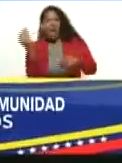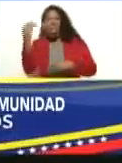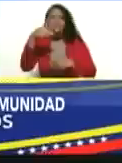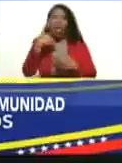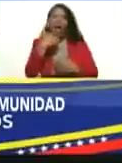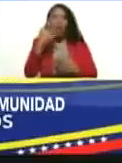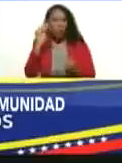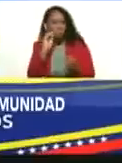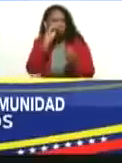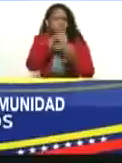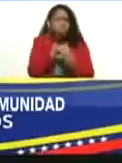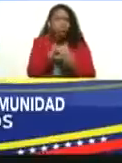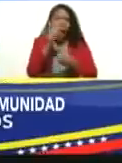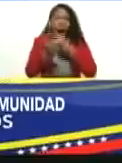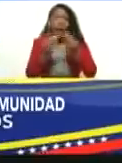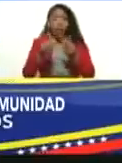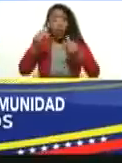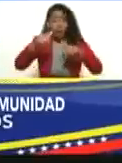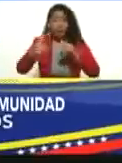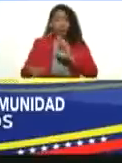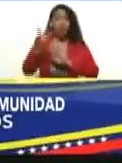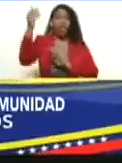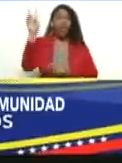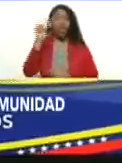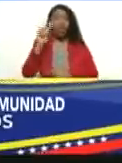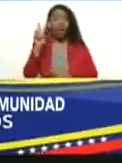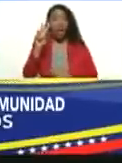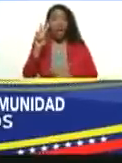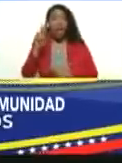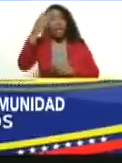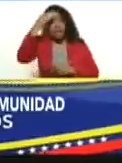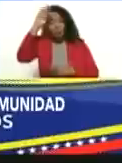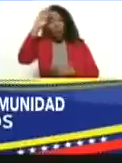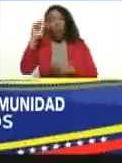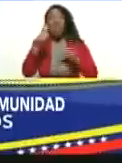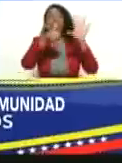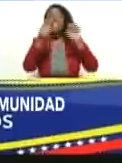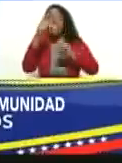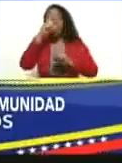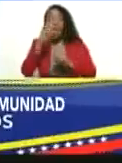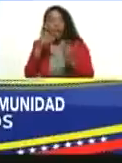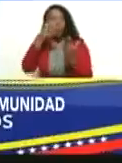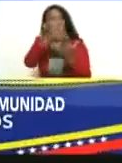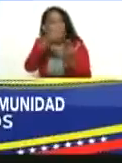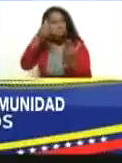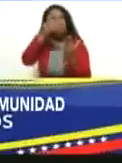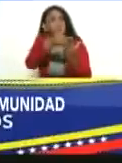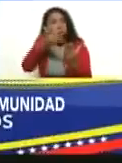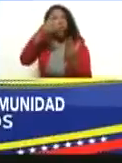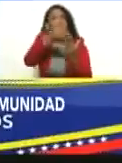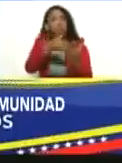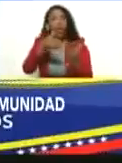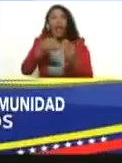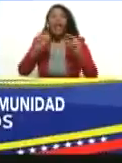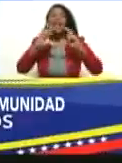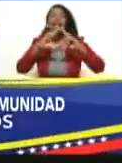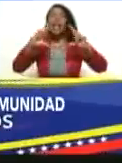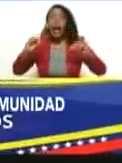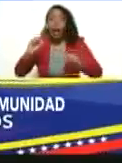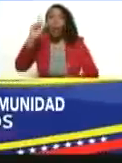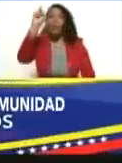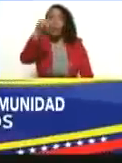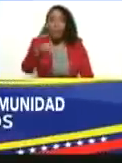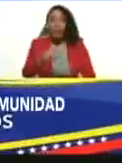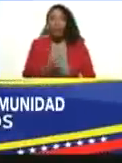como han hecho con Venezuela como ha hecho con Cuba durante 60 años y con Nicaragua